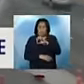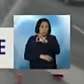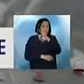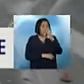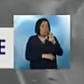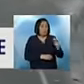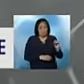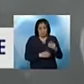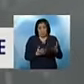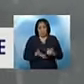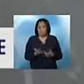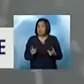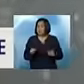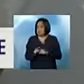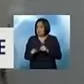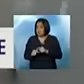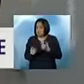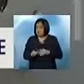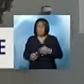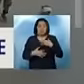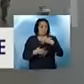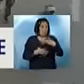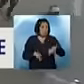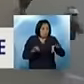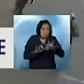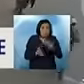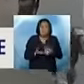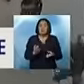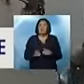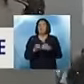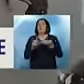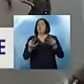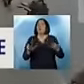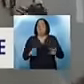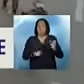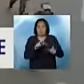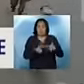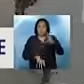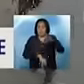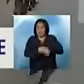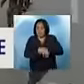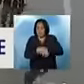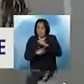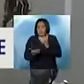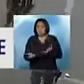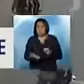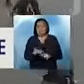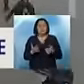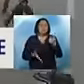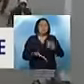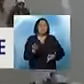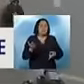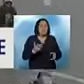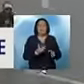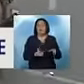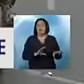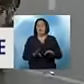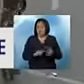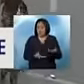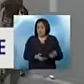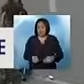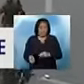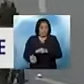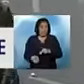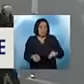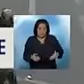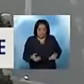además va a ser importante también que podamos conocer cuál es el número de detenidos y cuál ¿cuáles van a ser las acciones que va a tomar el Ministerio